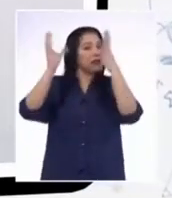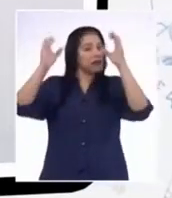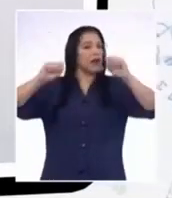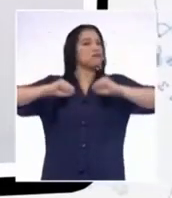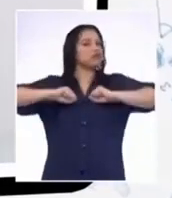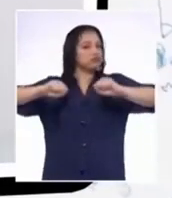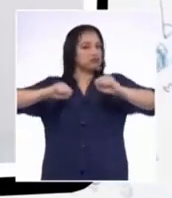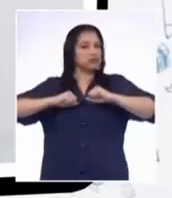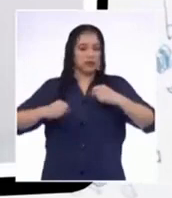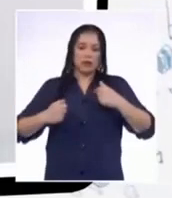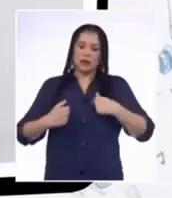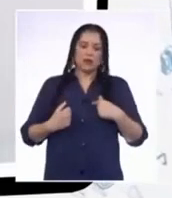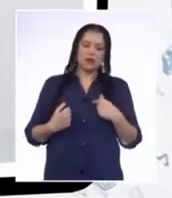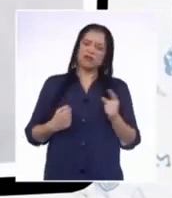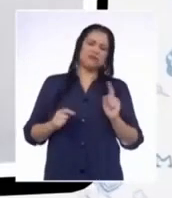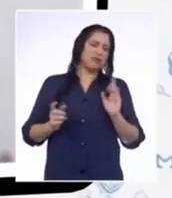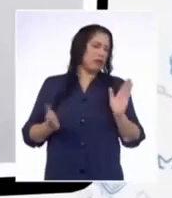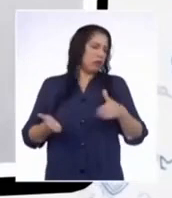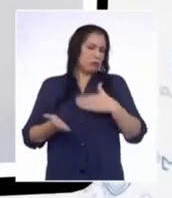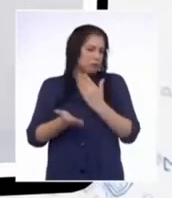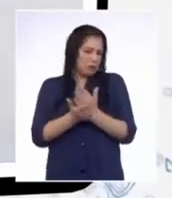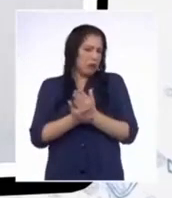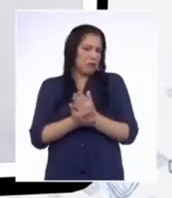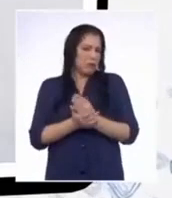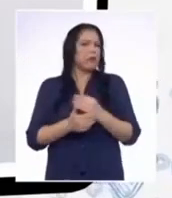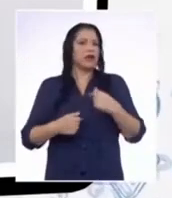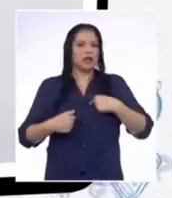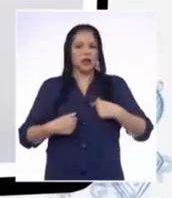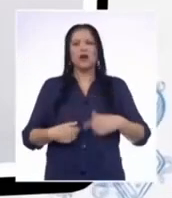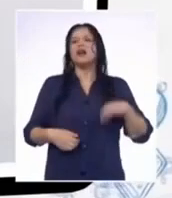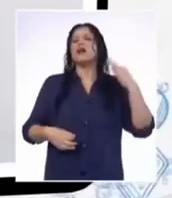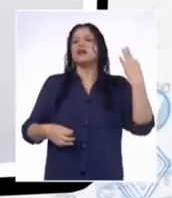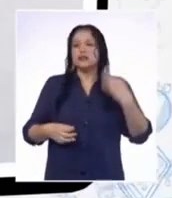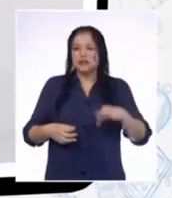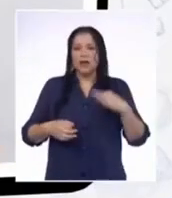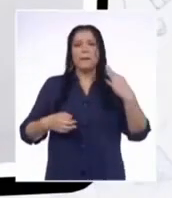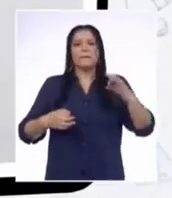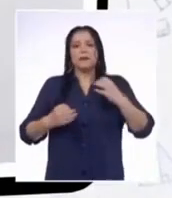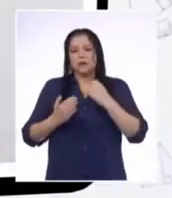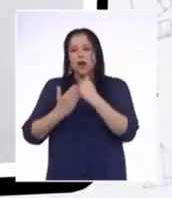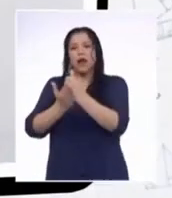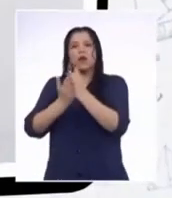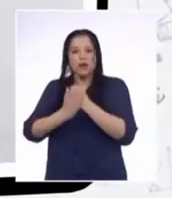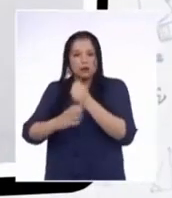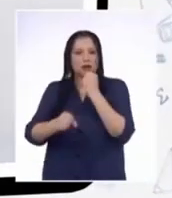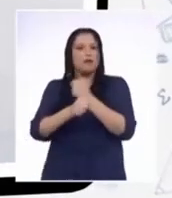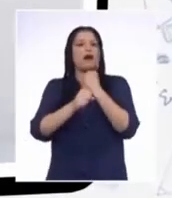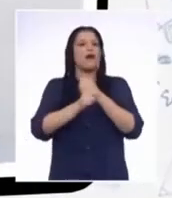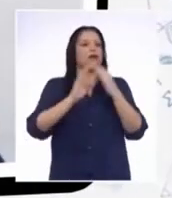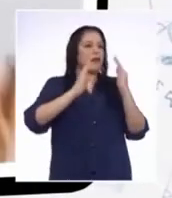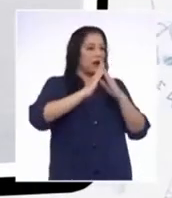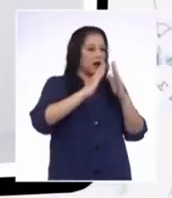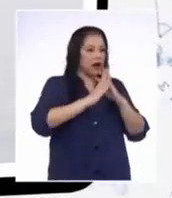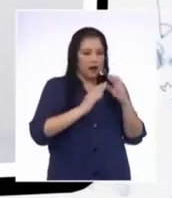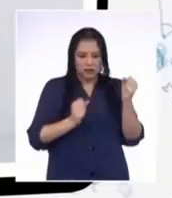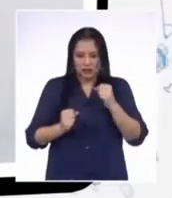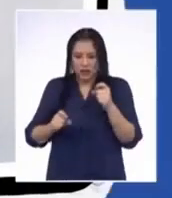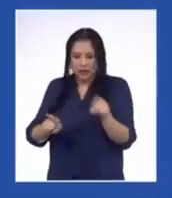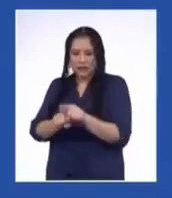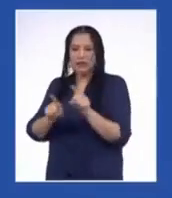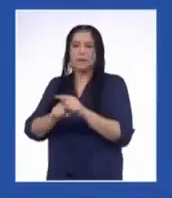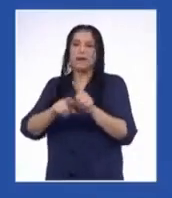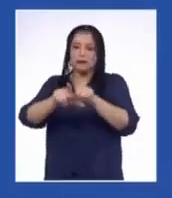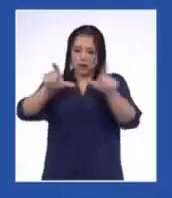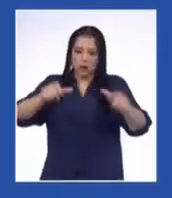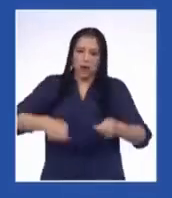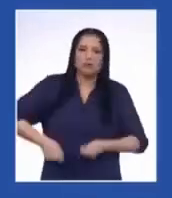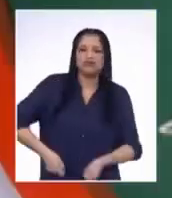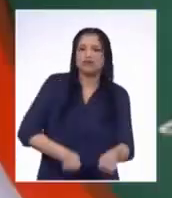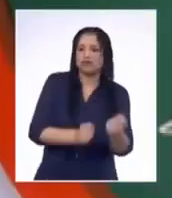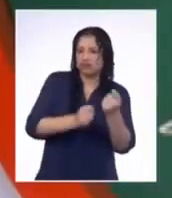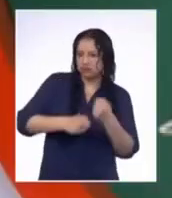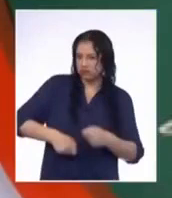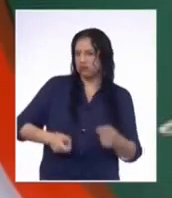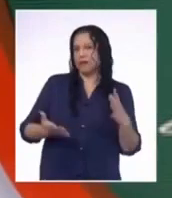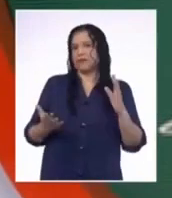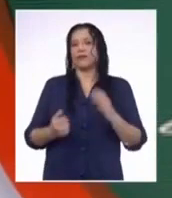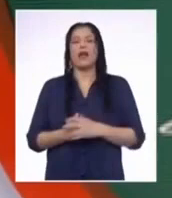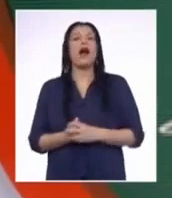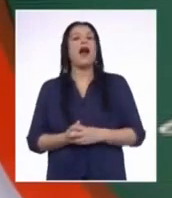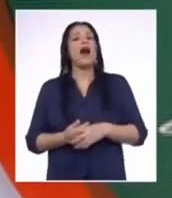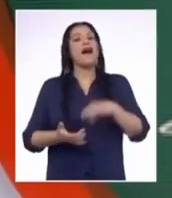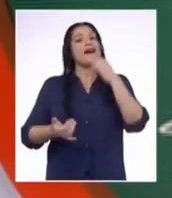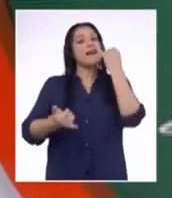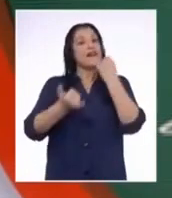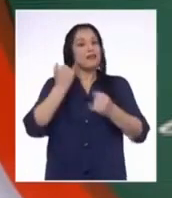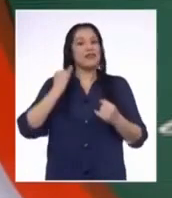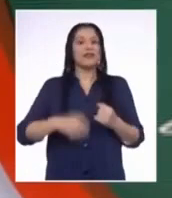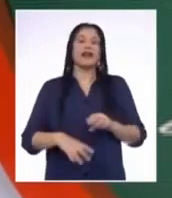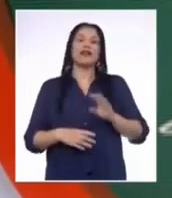caso, no tengo muchos problemas, porque siempre estoy ayudando en los trabajos de la casa y de la chacra. Y